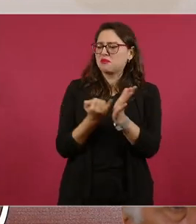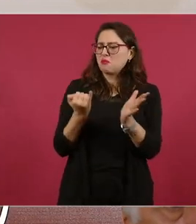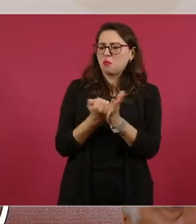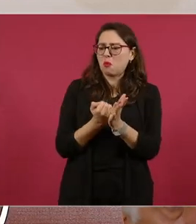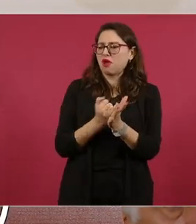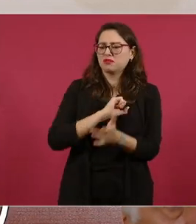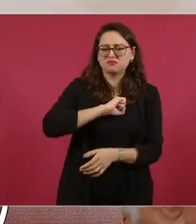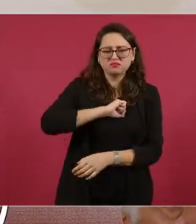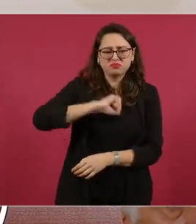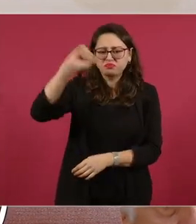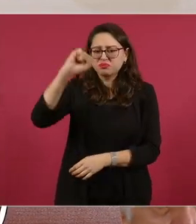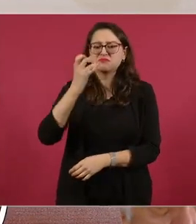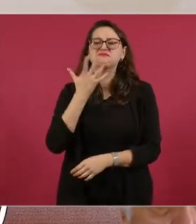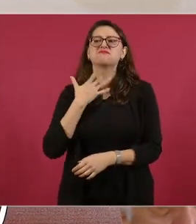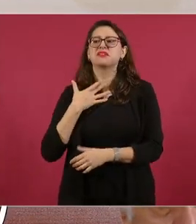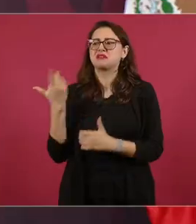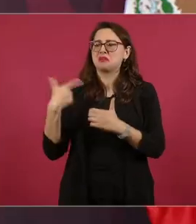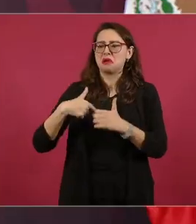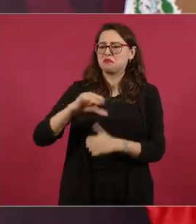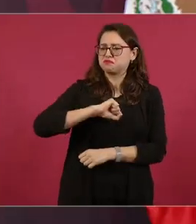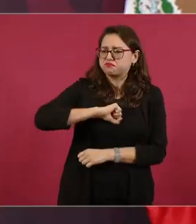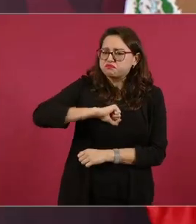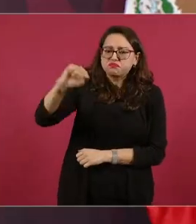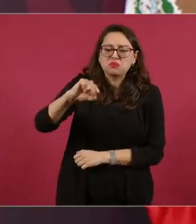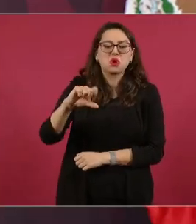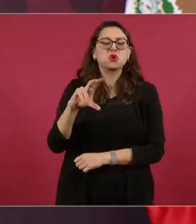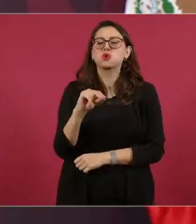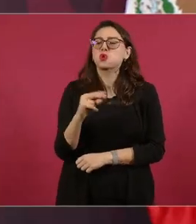ni de